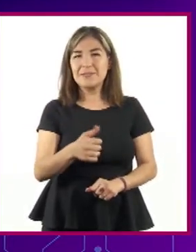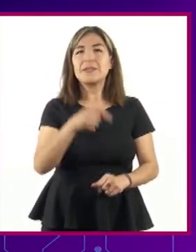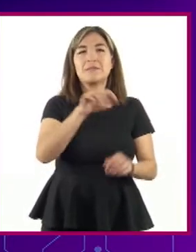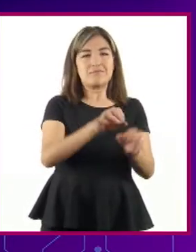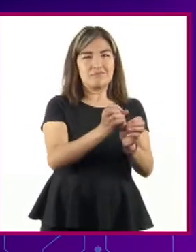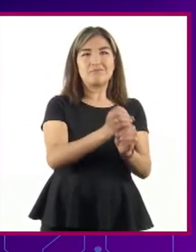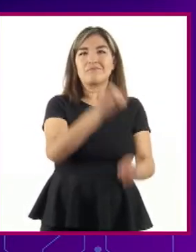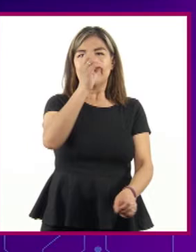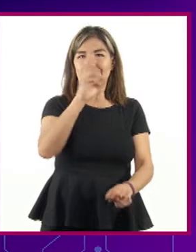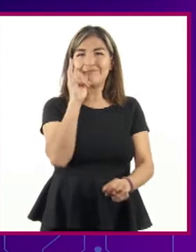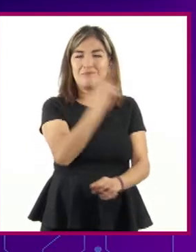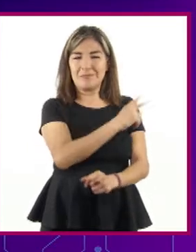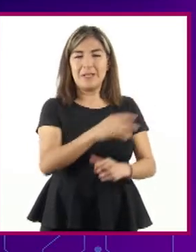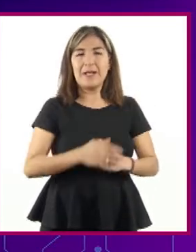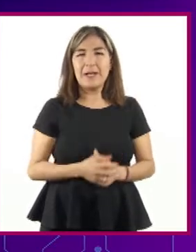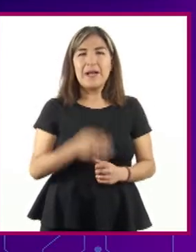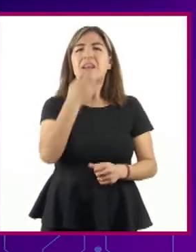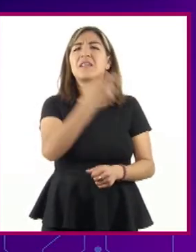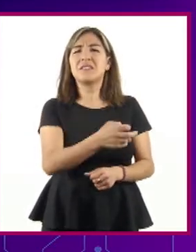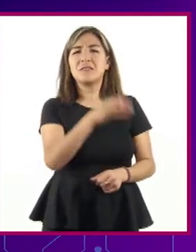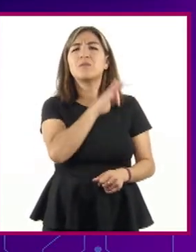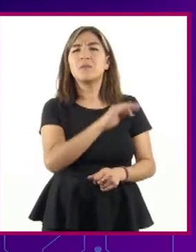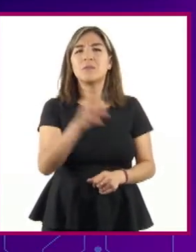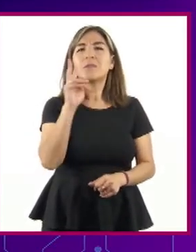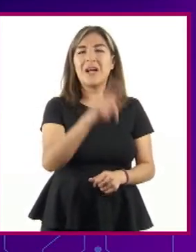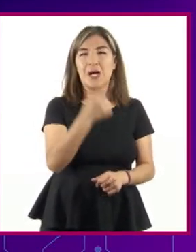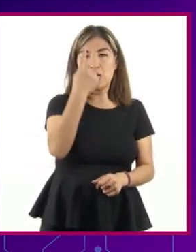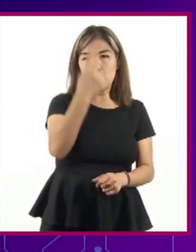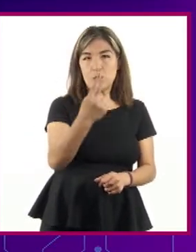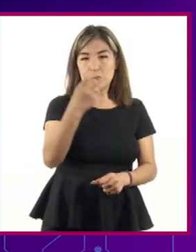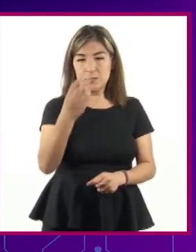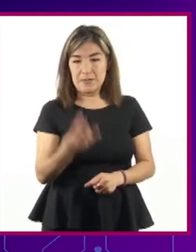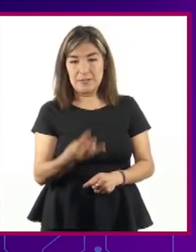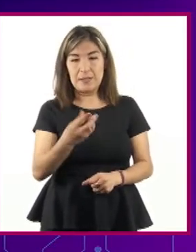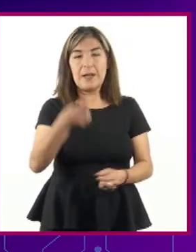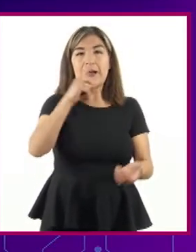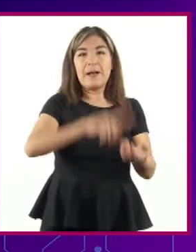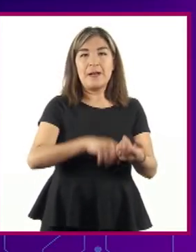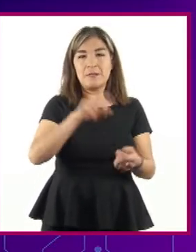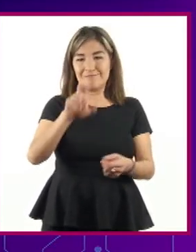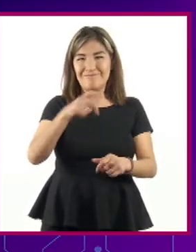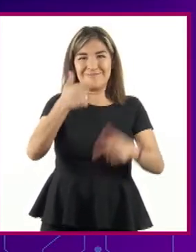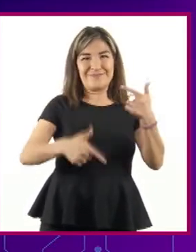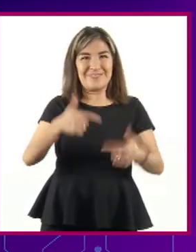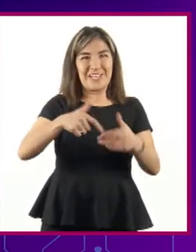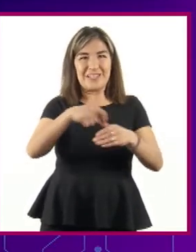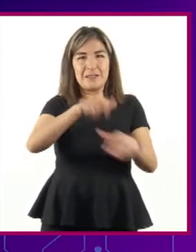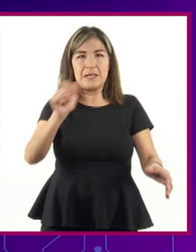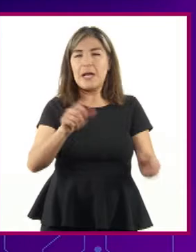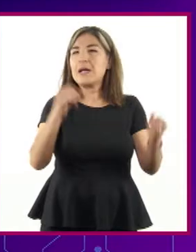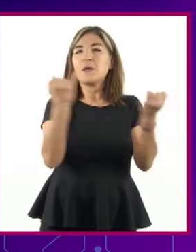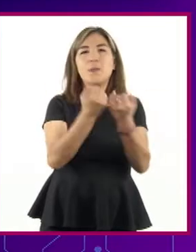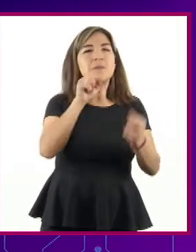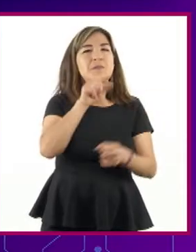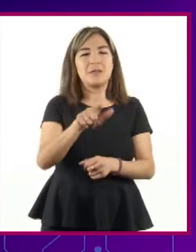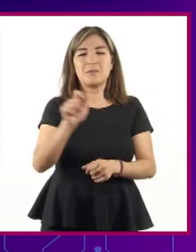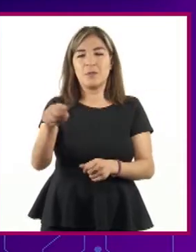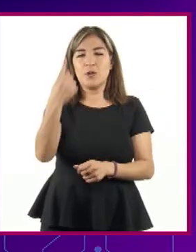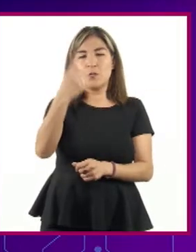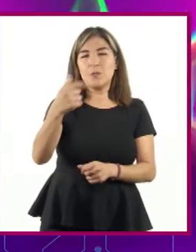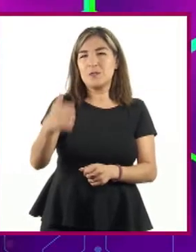podemos observar. Así podemos determinar que 1/3 de un medio de lata de leche condensada es igual a 1/6 de